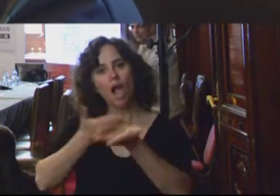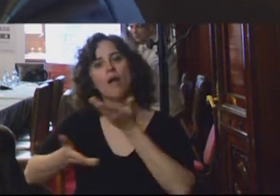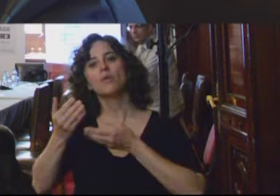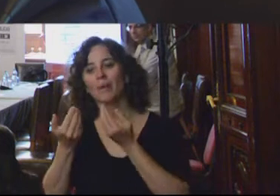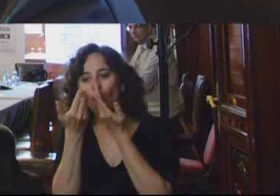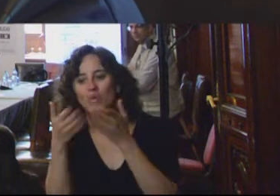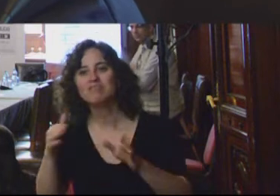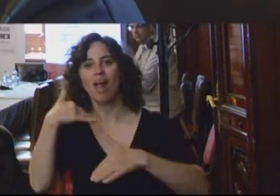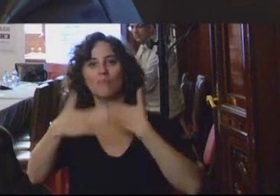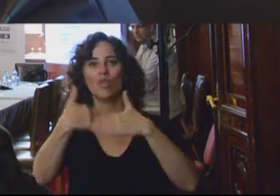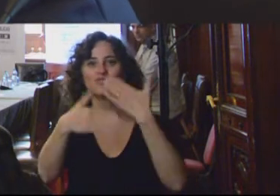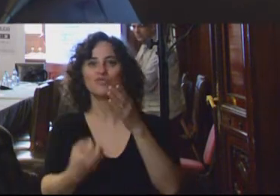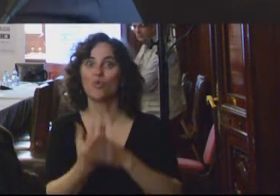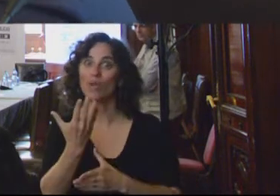procesos,